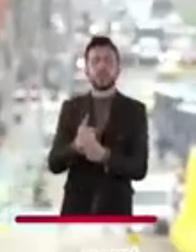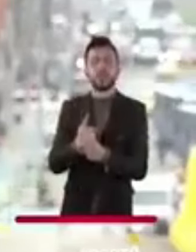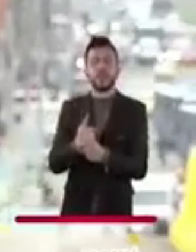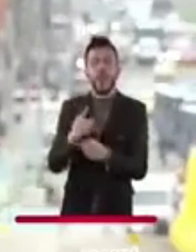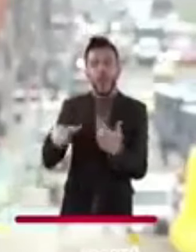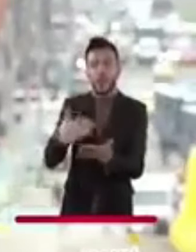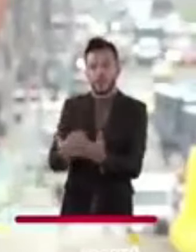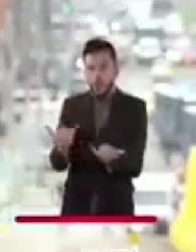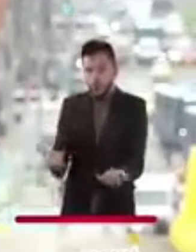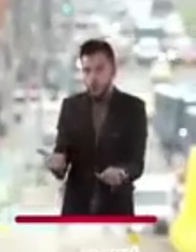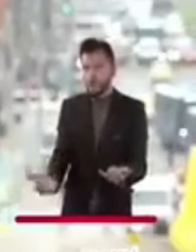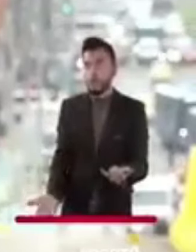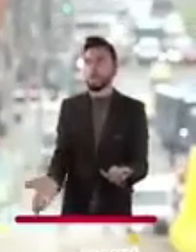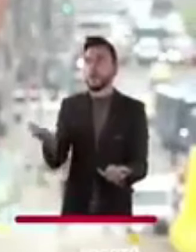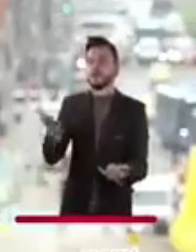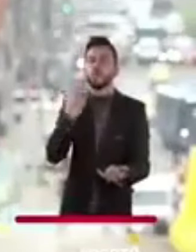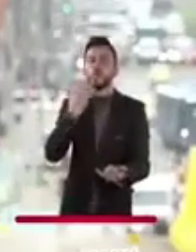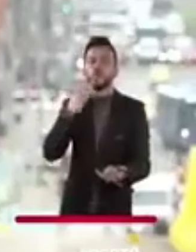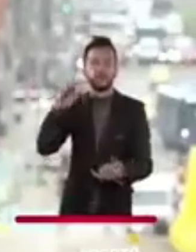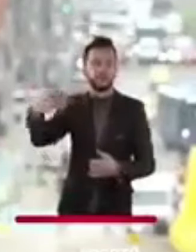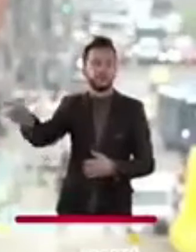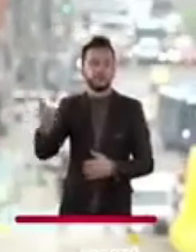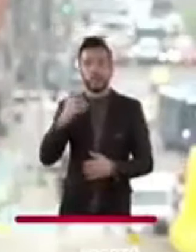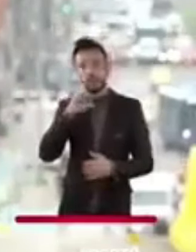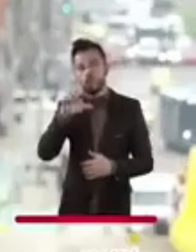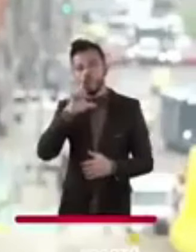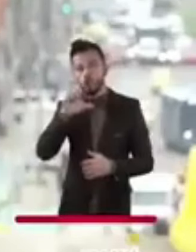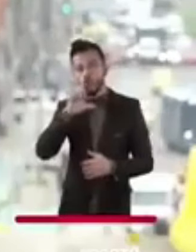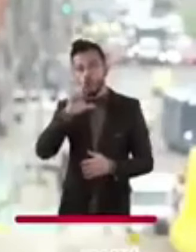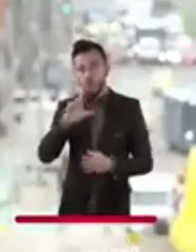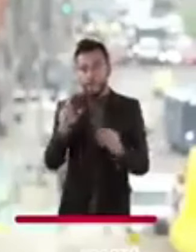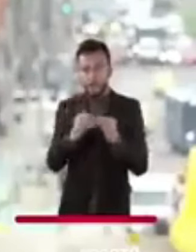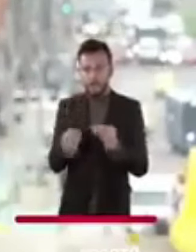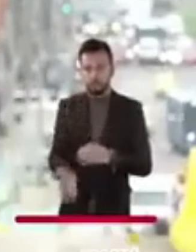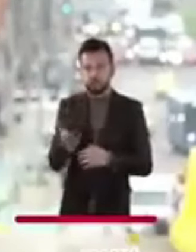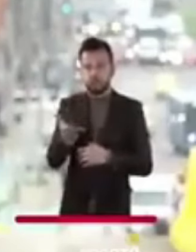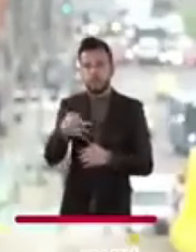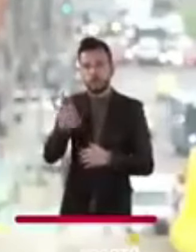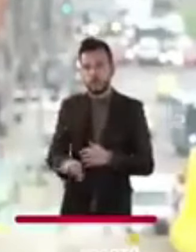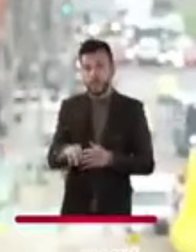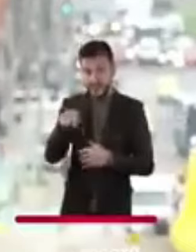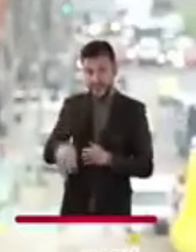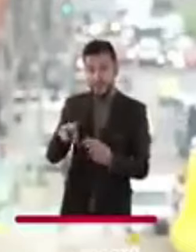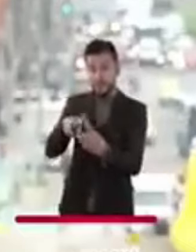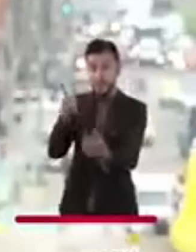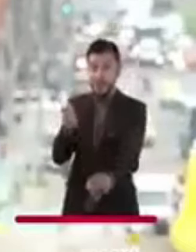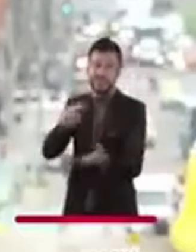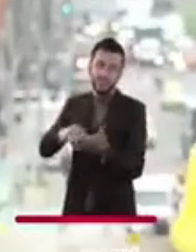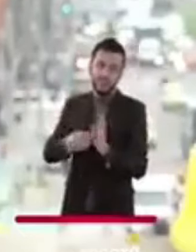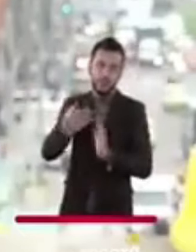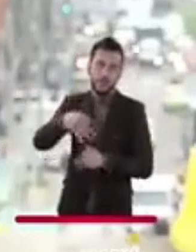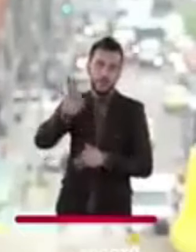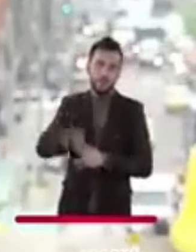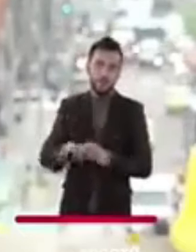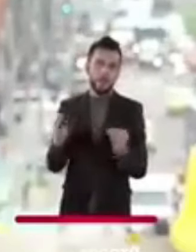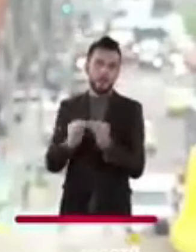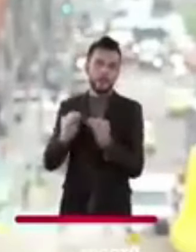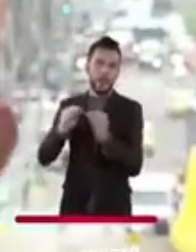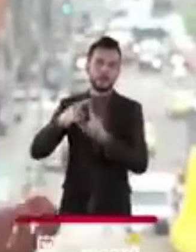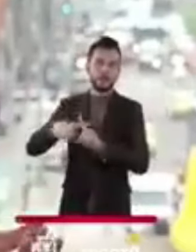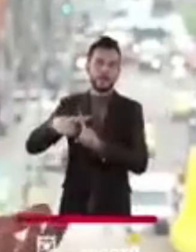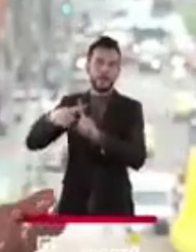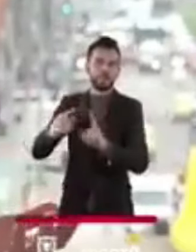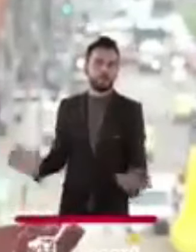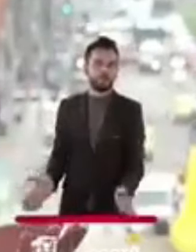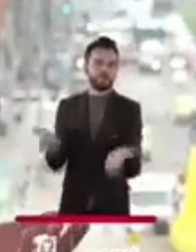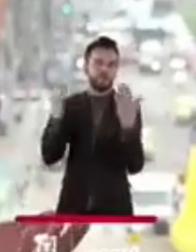hallazgo fiscal ha sido trasladado por la cgr a la contraloría distrital de Bogotá por ser el idu y transmilenio sujetos directos